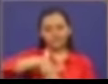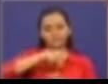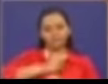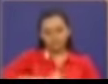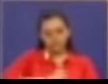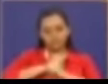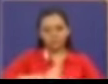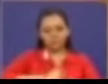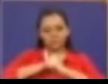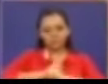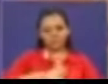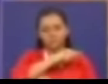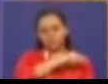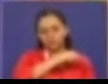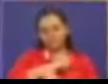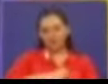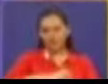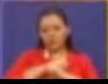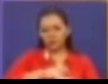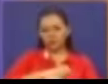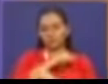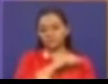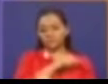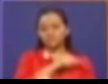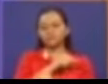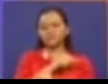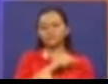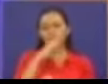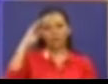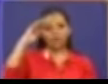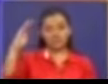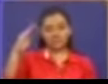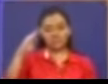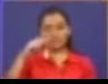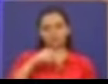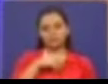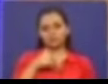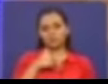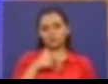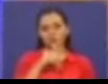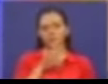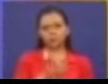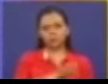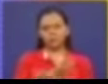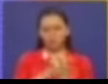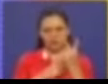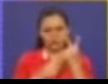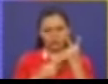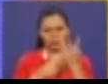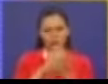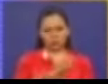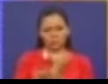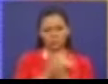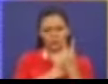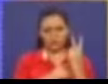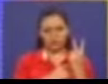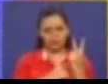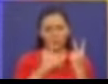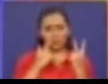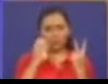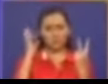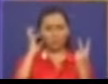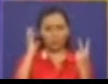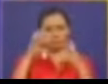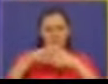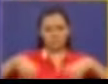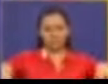sea de paso, no conocía esa instalación realmente hermosa. Ahí funciona una escuela, o dos escuelas me parecen, una para hombres, otra para